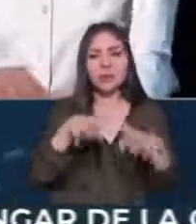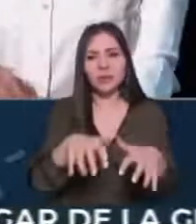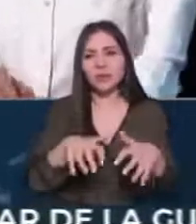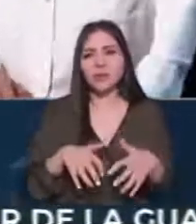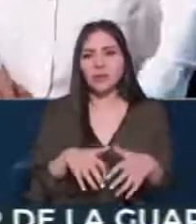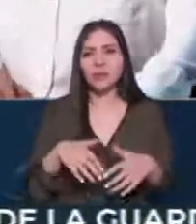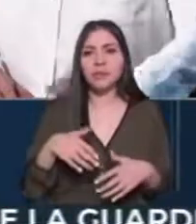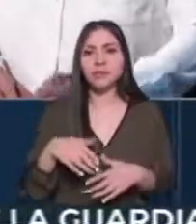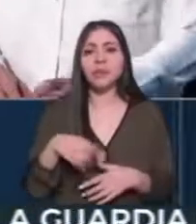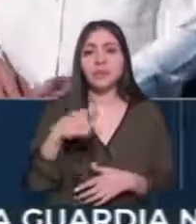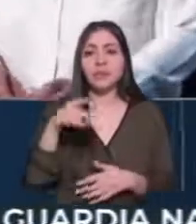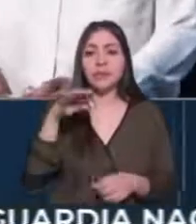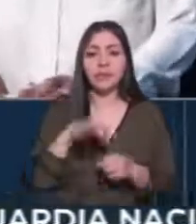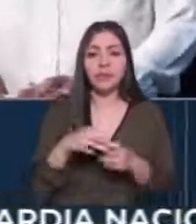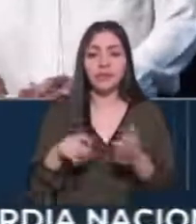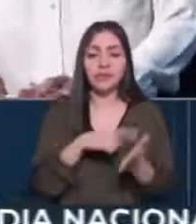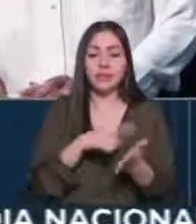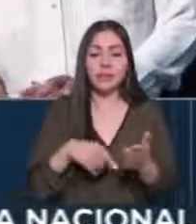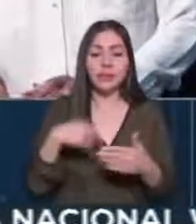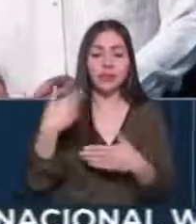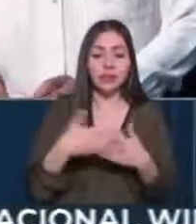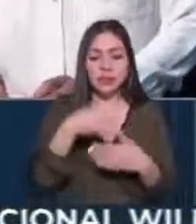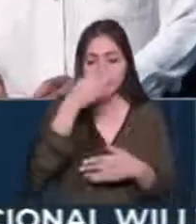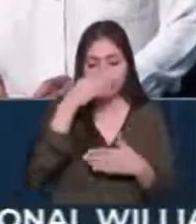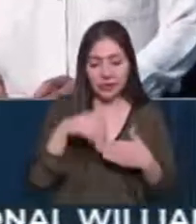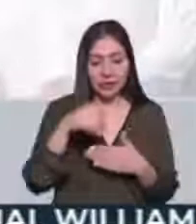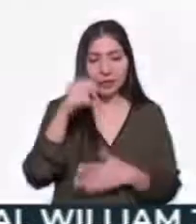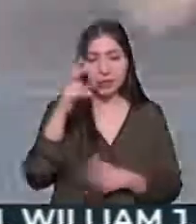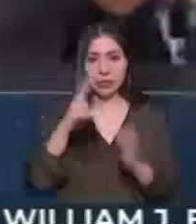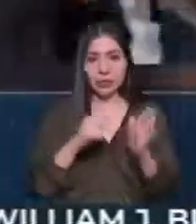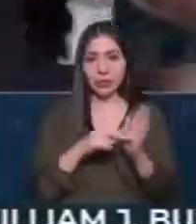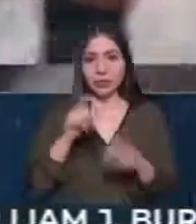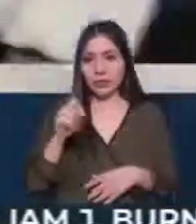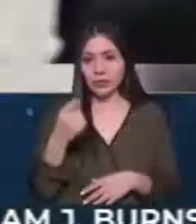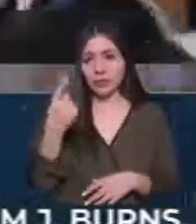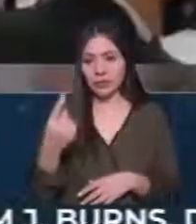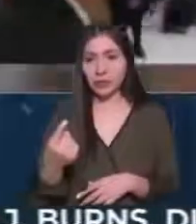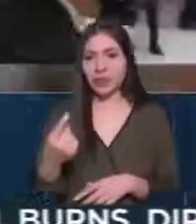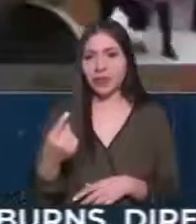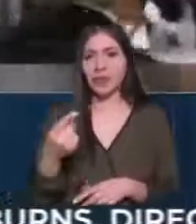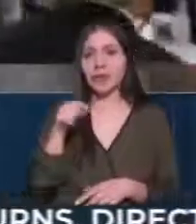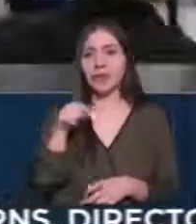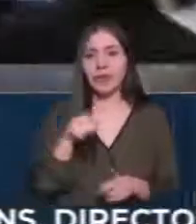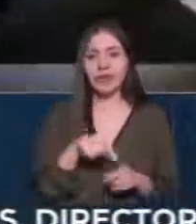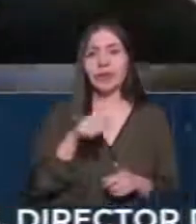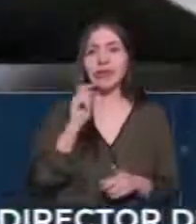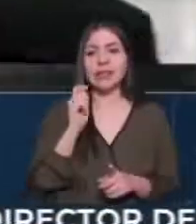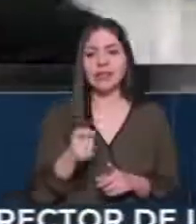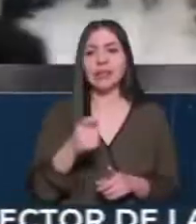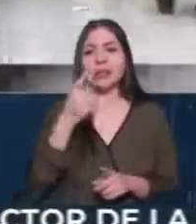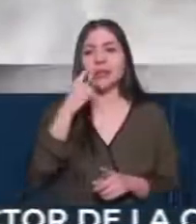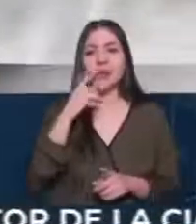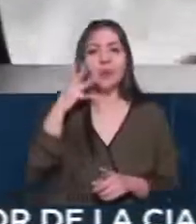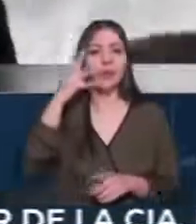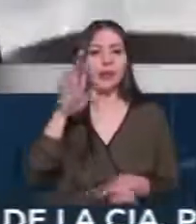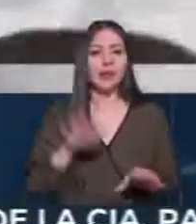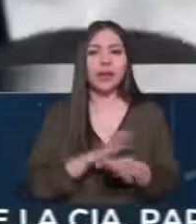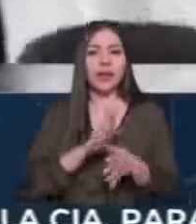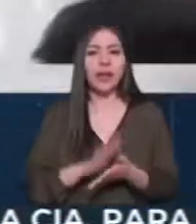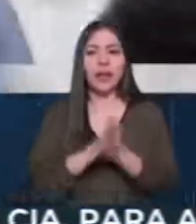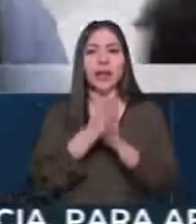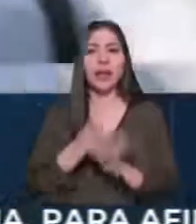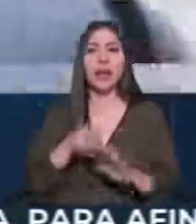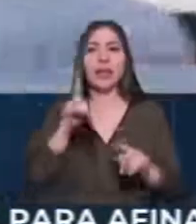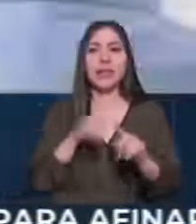de 2021 de los próximos días tiene que ver con la transformación y los